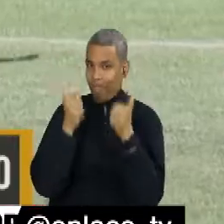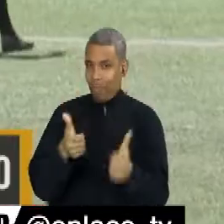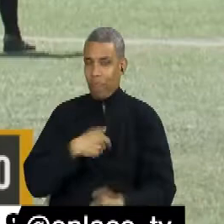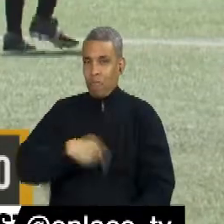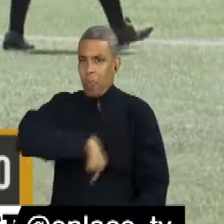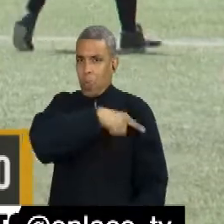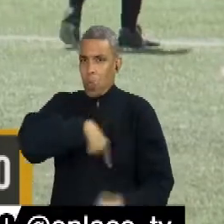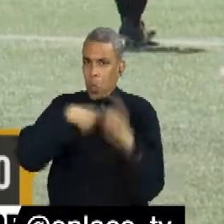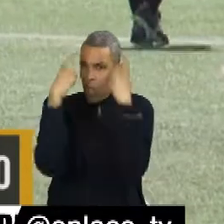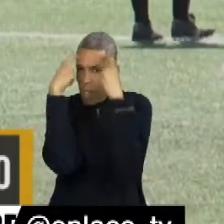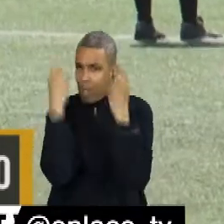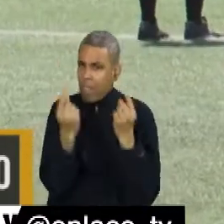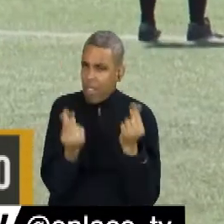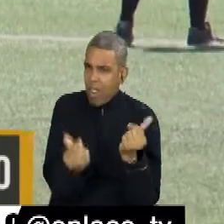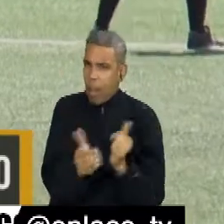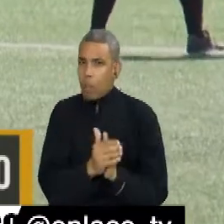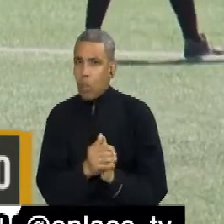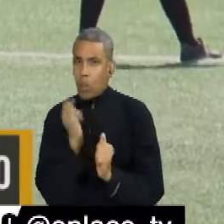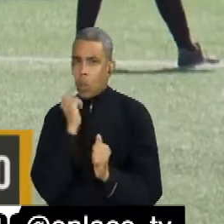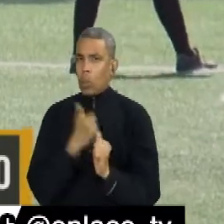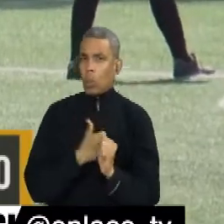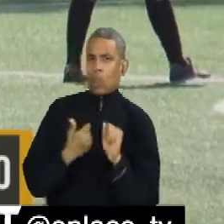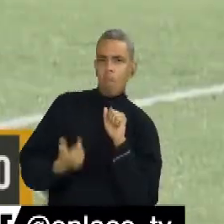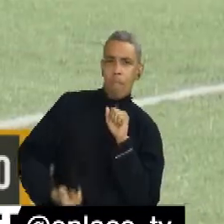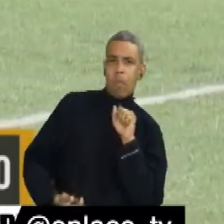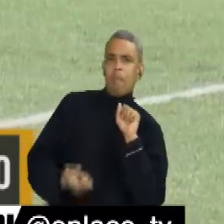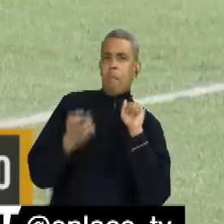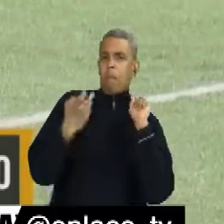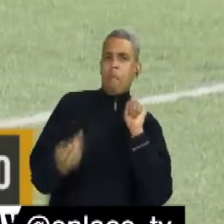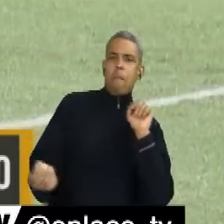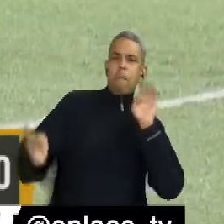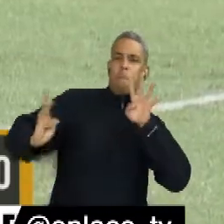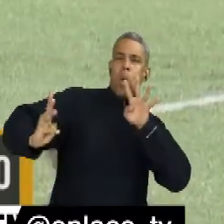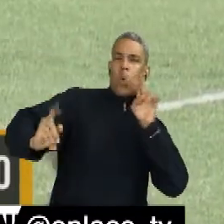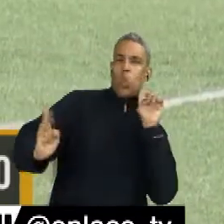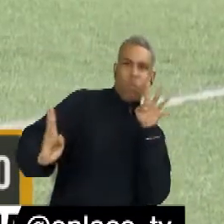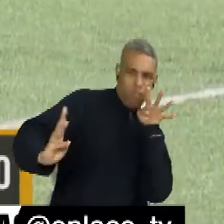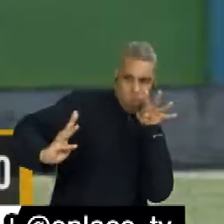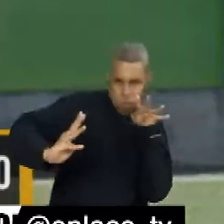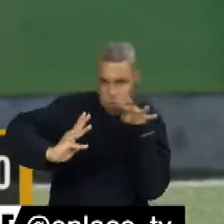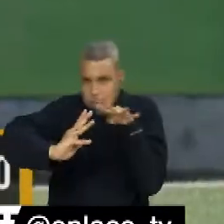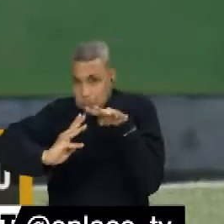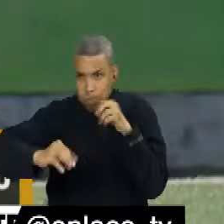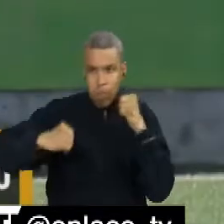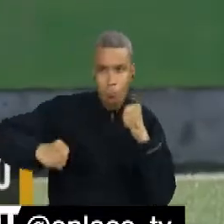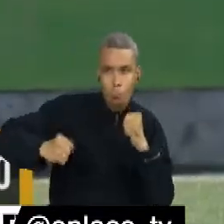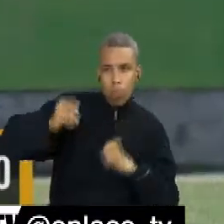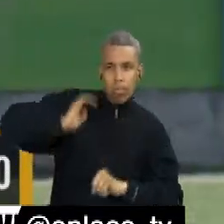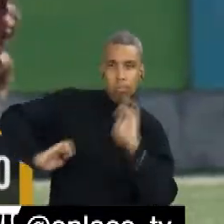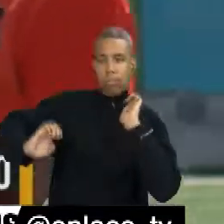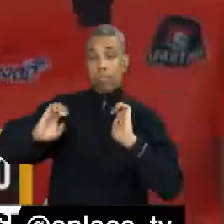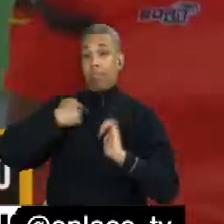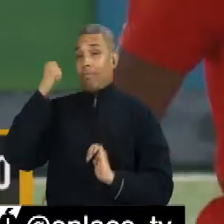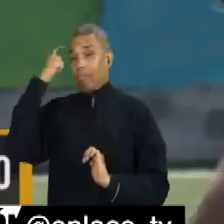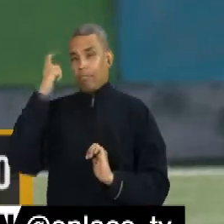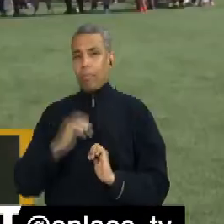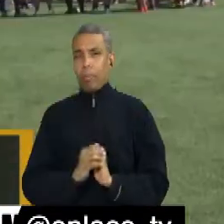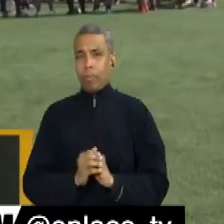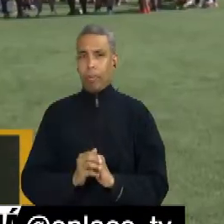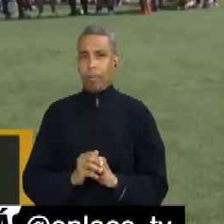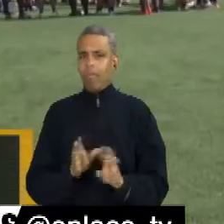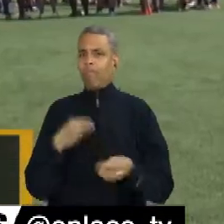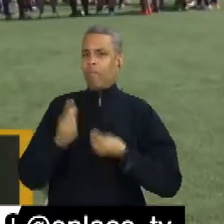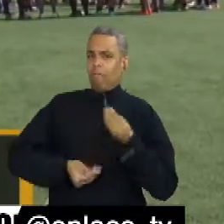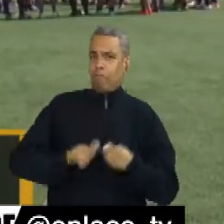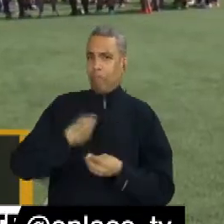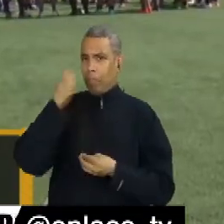rápidas al momento de atacar y muy fuertes al momento de defender. Hacer un juego rápido, vamos a tratar de abrir el balón de una